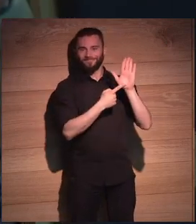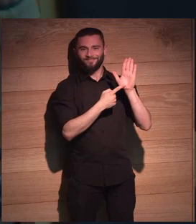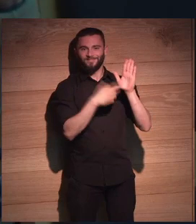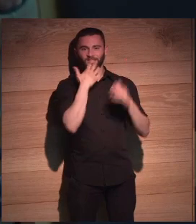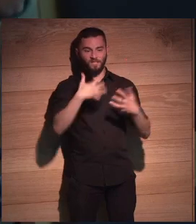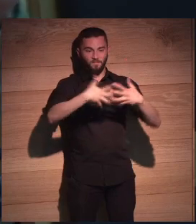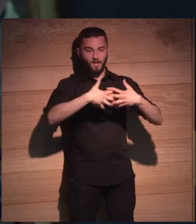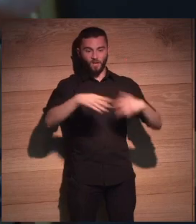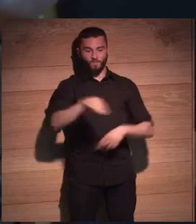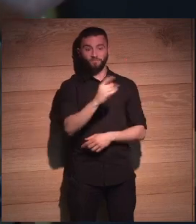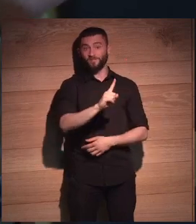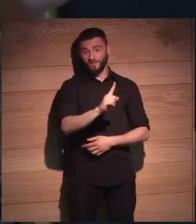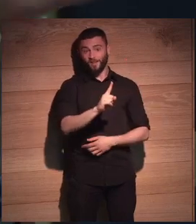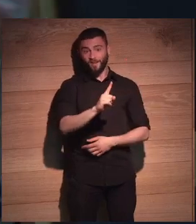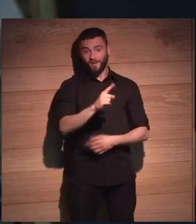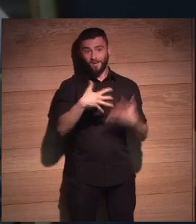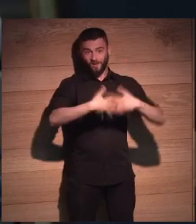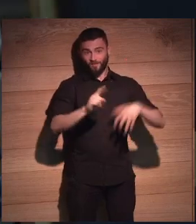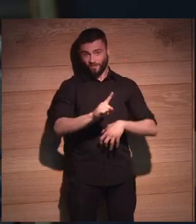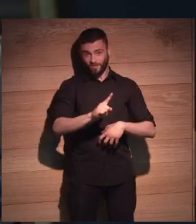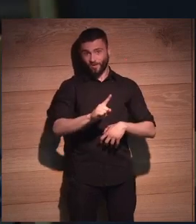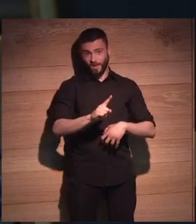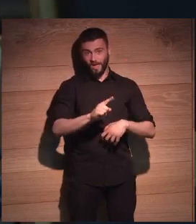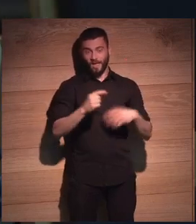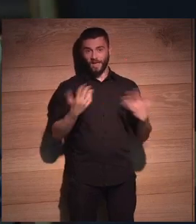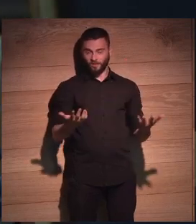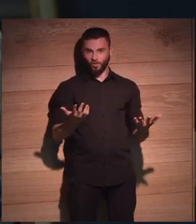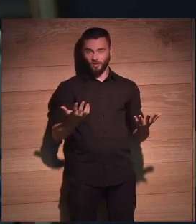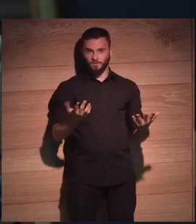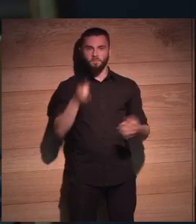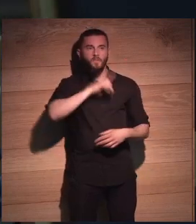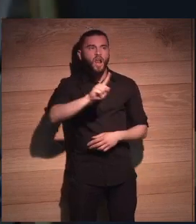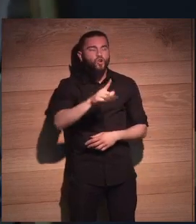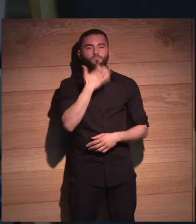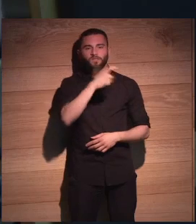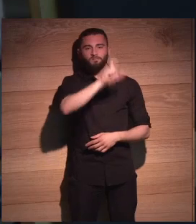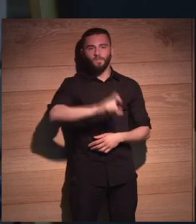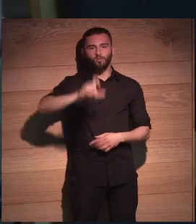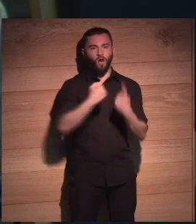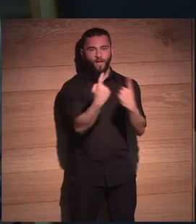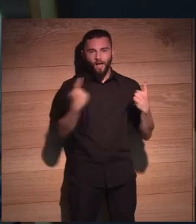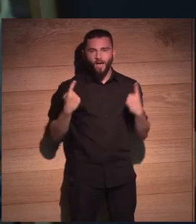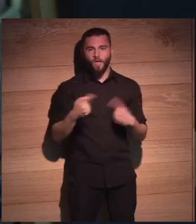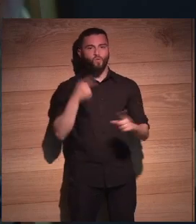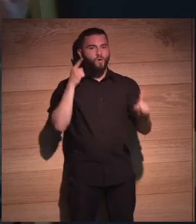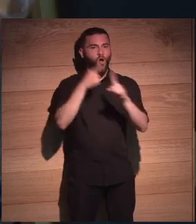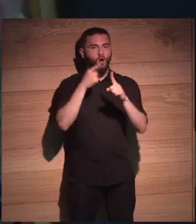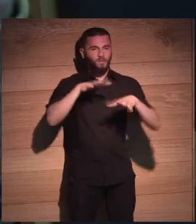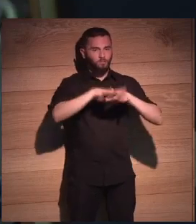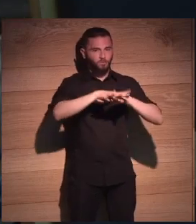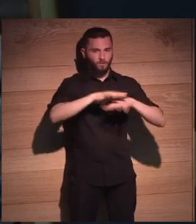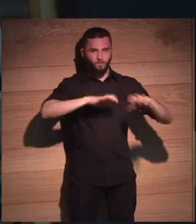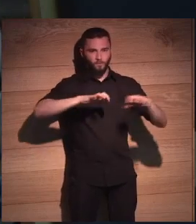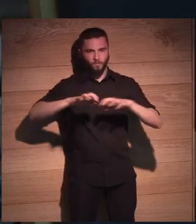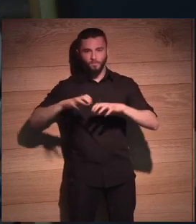pasa por la maquinita no funciona, ¿no estaría mal que cada persona tuviera para moverse por la red